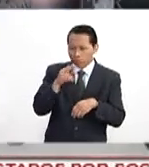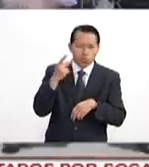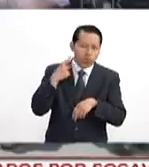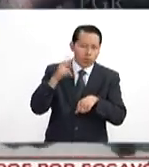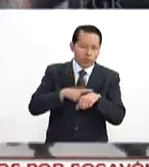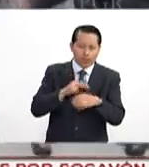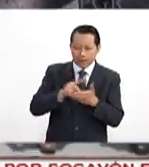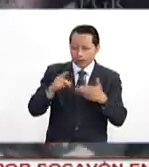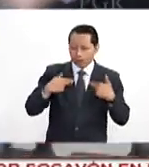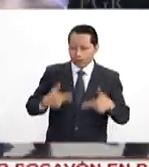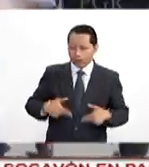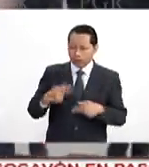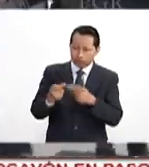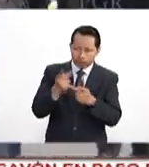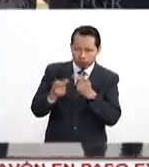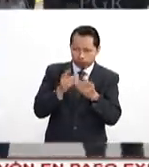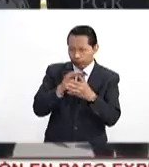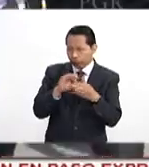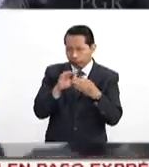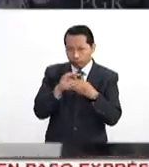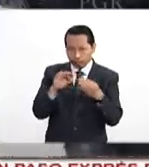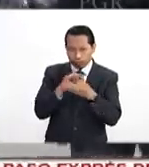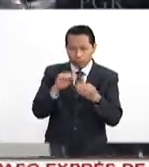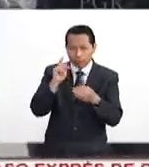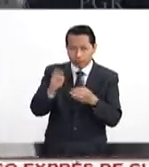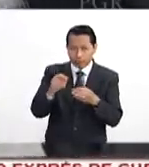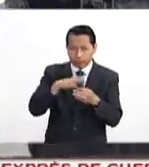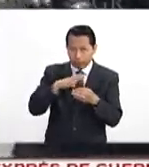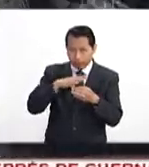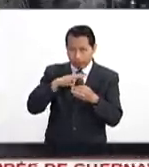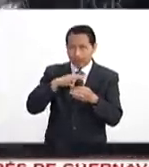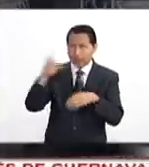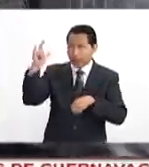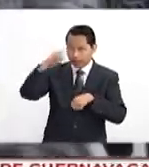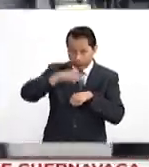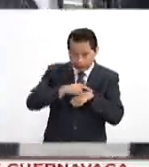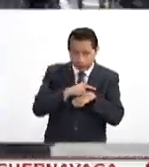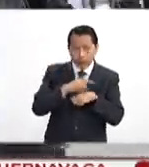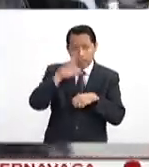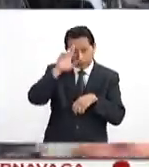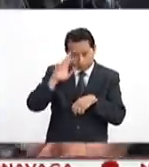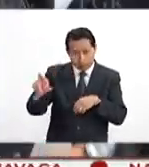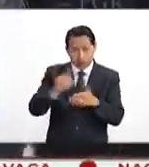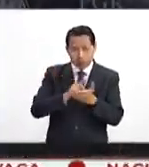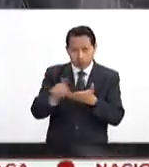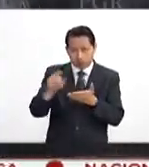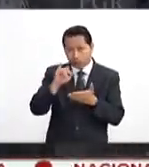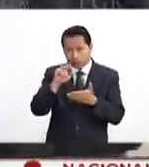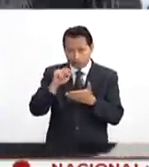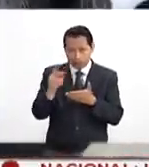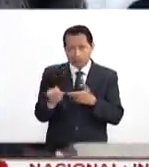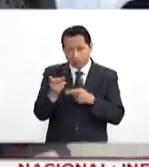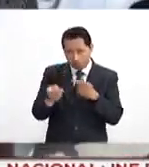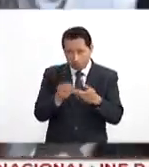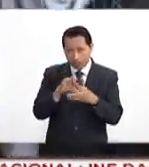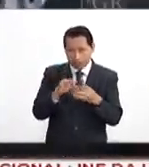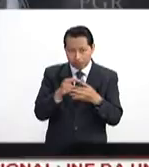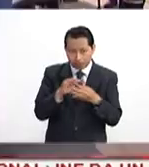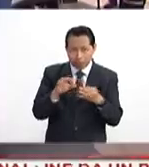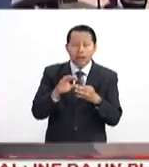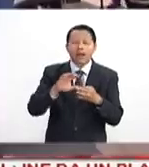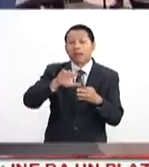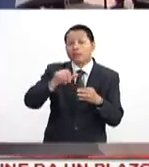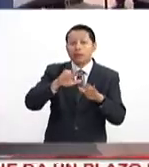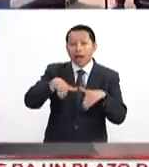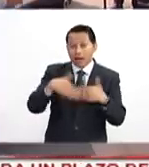Derechos Humanos a fin de corroborar si durante el traslado se le respetaron sus derechos humanos. Ahí, a las afueras del hangar de la